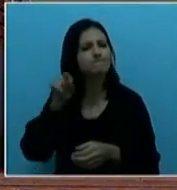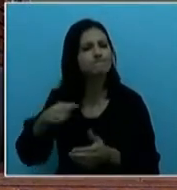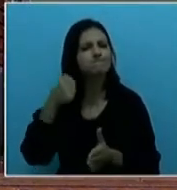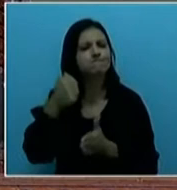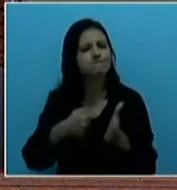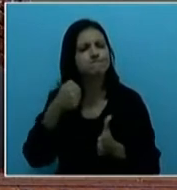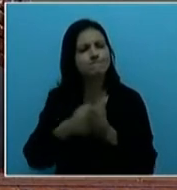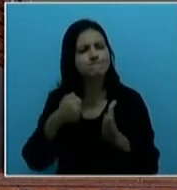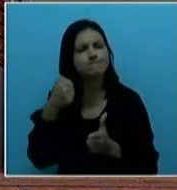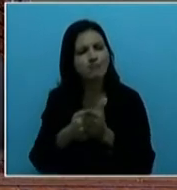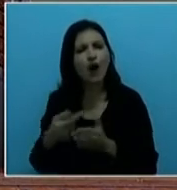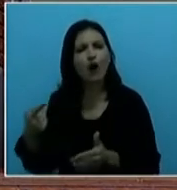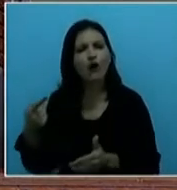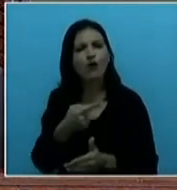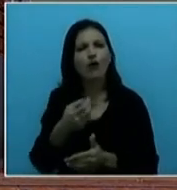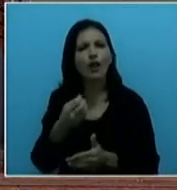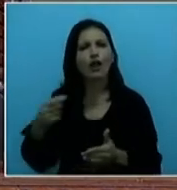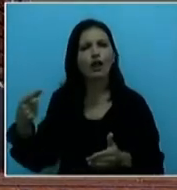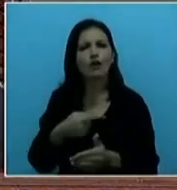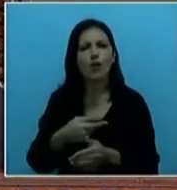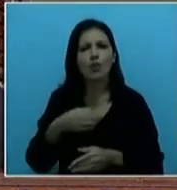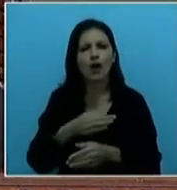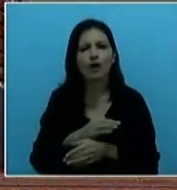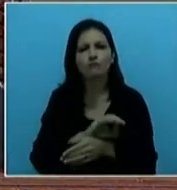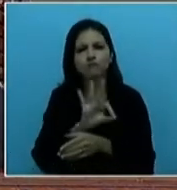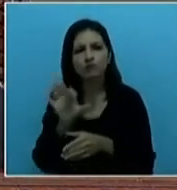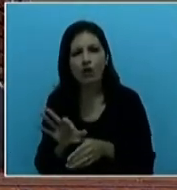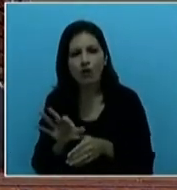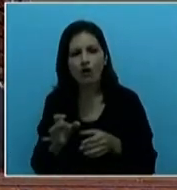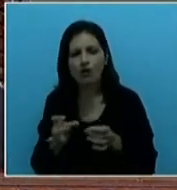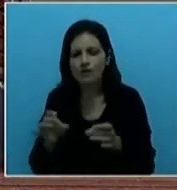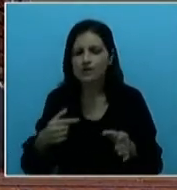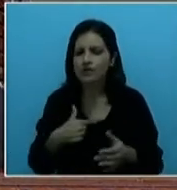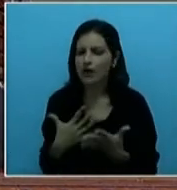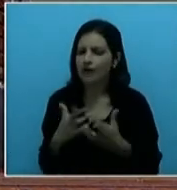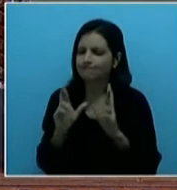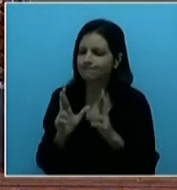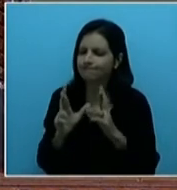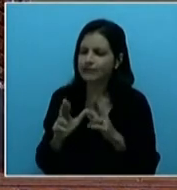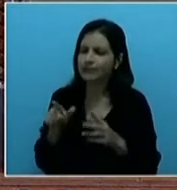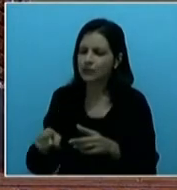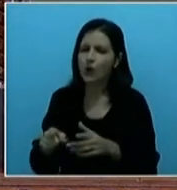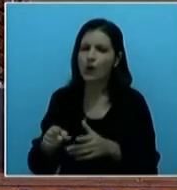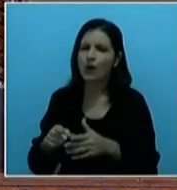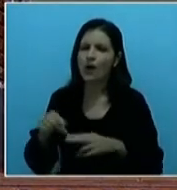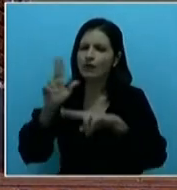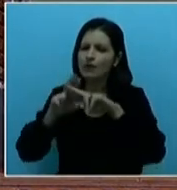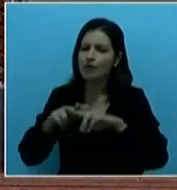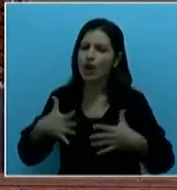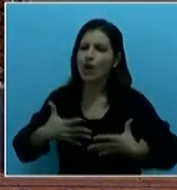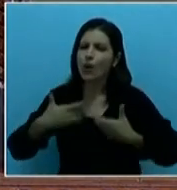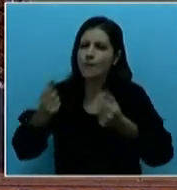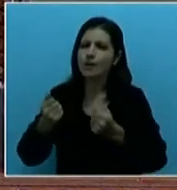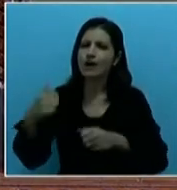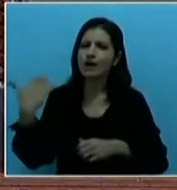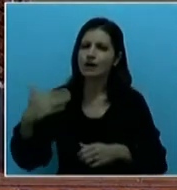al hobbit quiero desearle fervientemente una pronta mejoría y